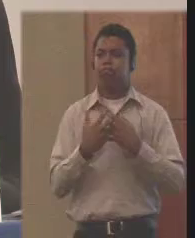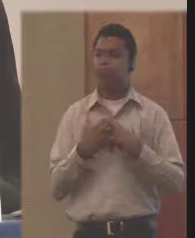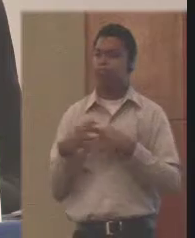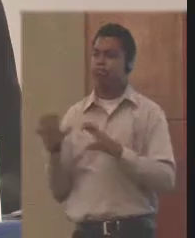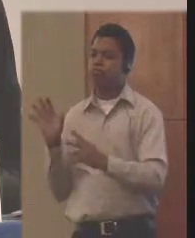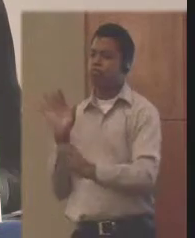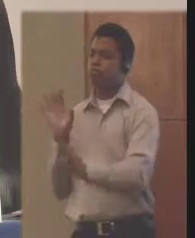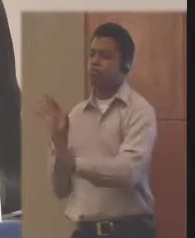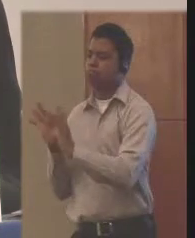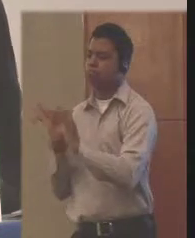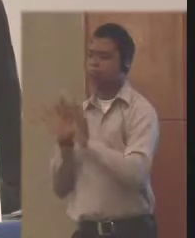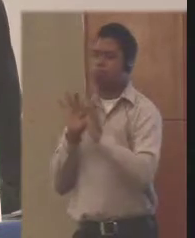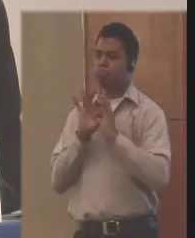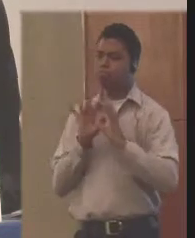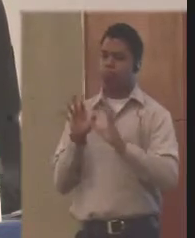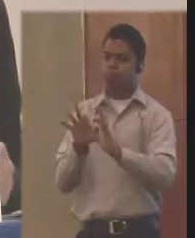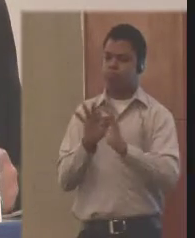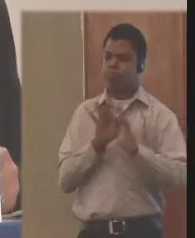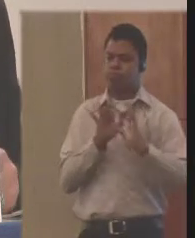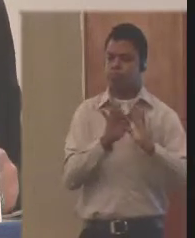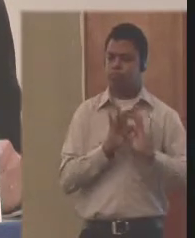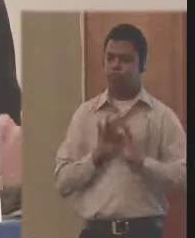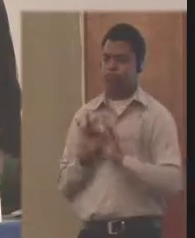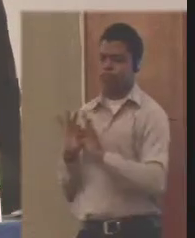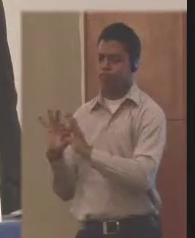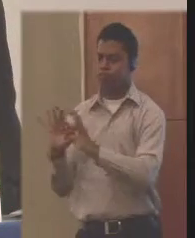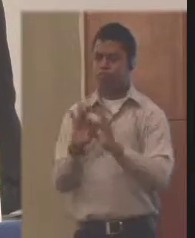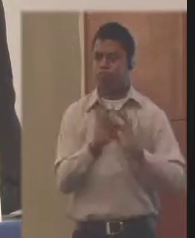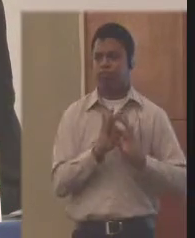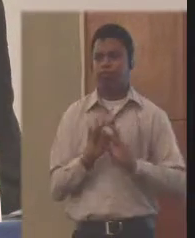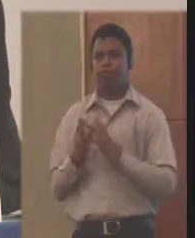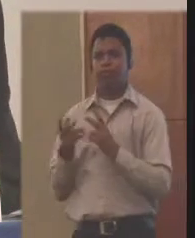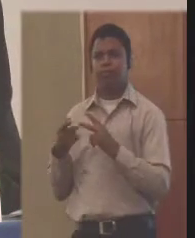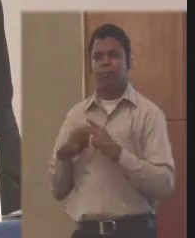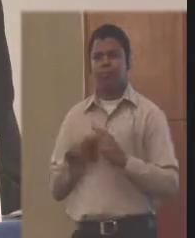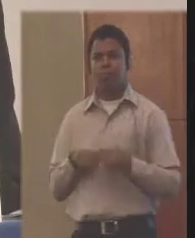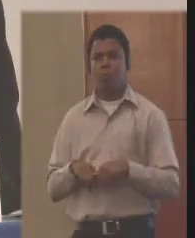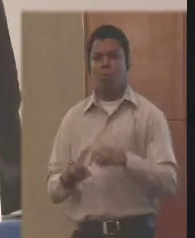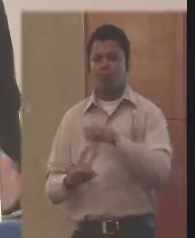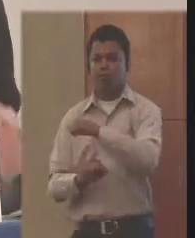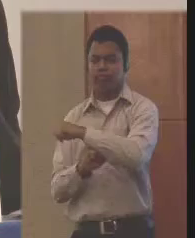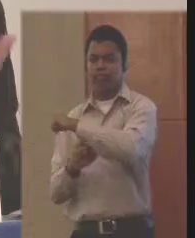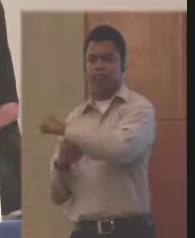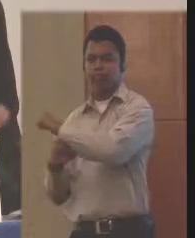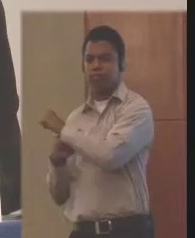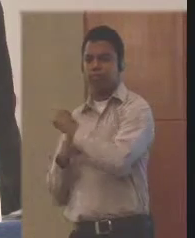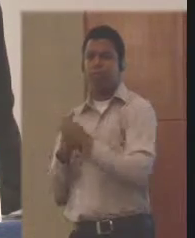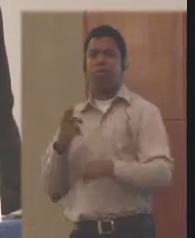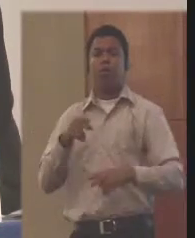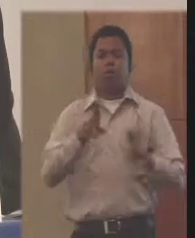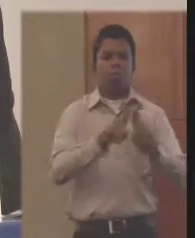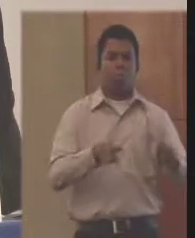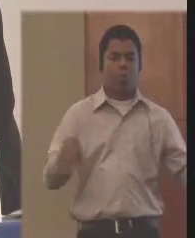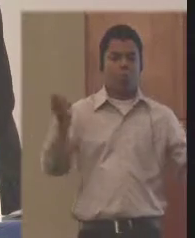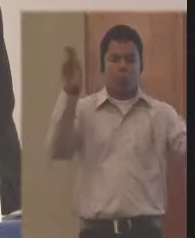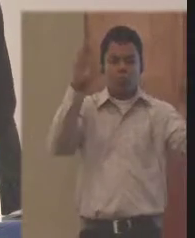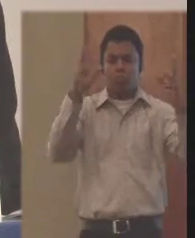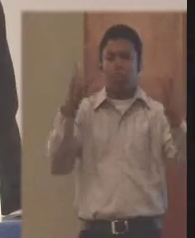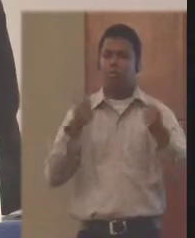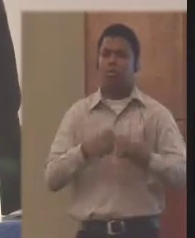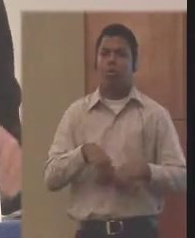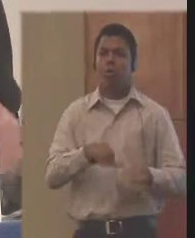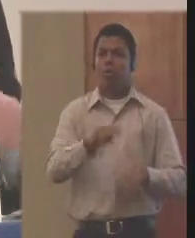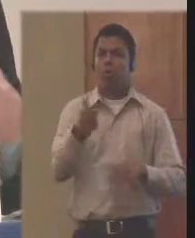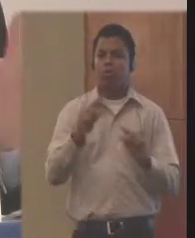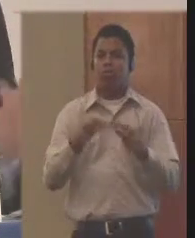manera que es una iniciativa en la cual han convergido Naciones Unidas, PricewaterhouseCoopers, instituciones como